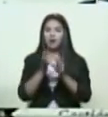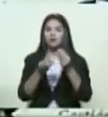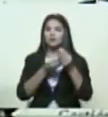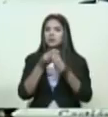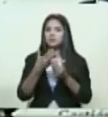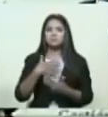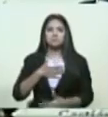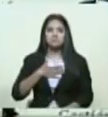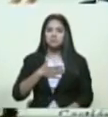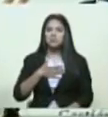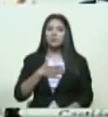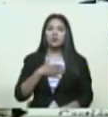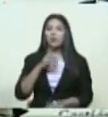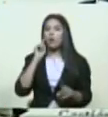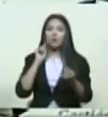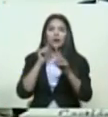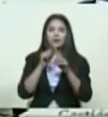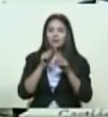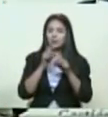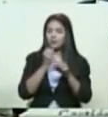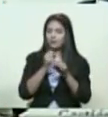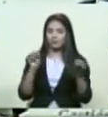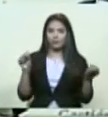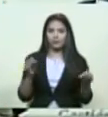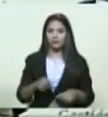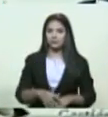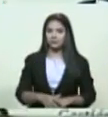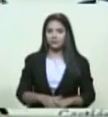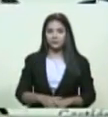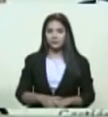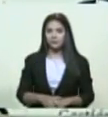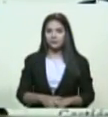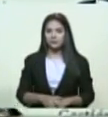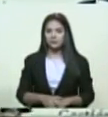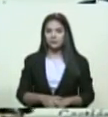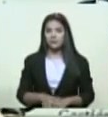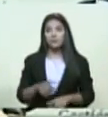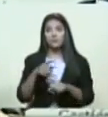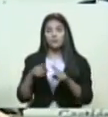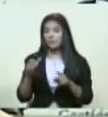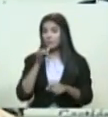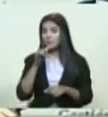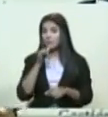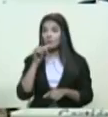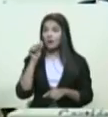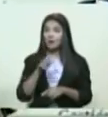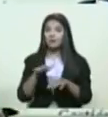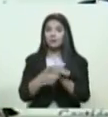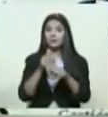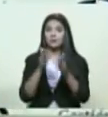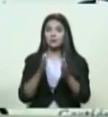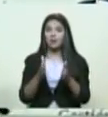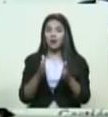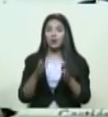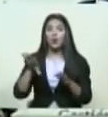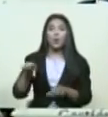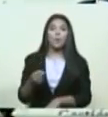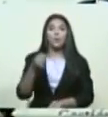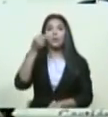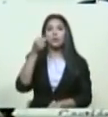mí con fines inconfesables. Es otro detalle de cómo este Ministerio Público se fue